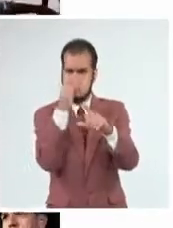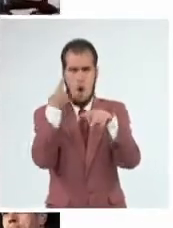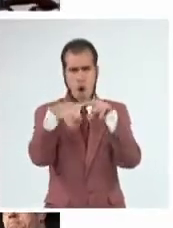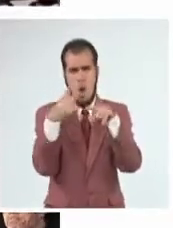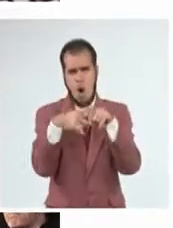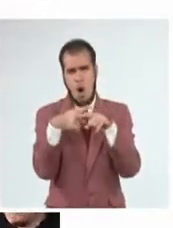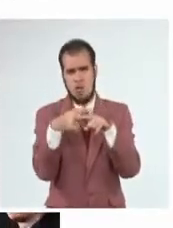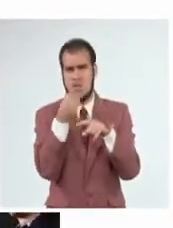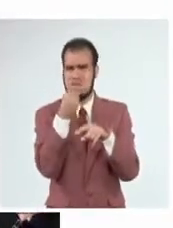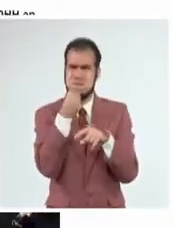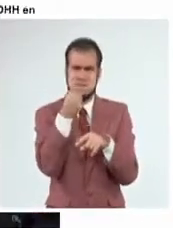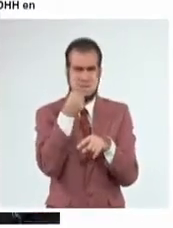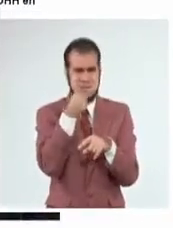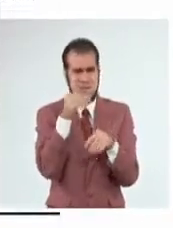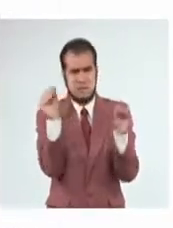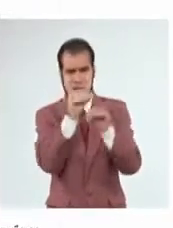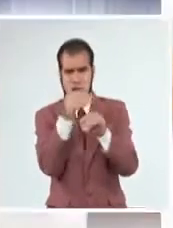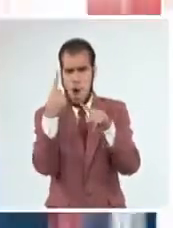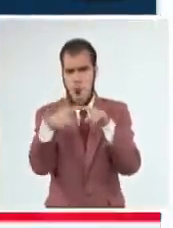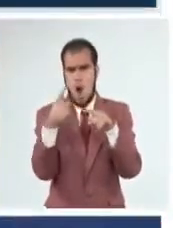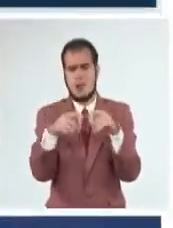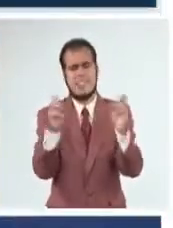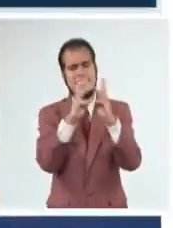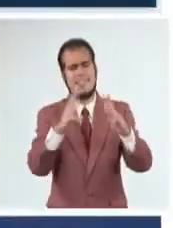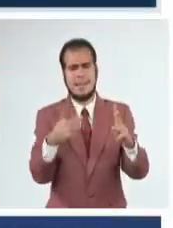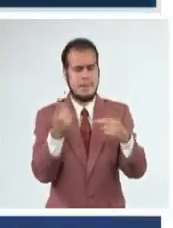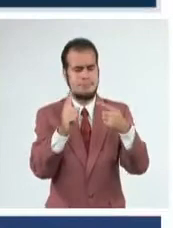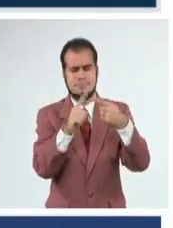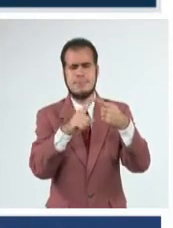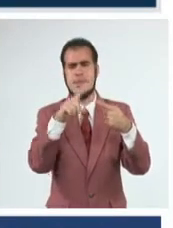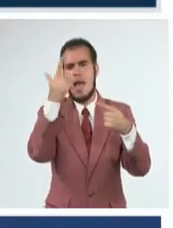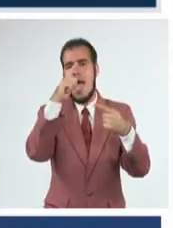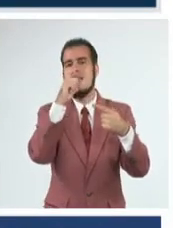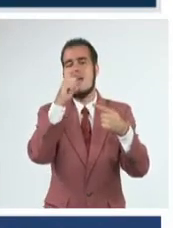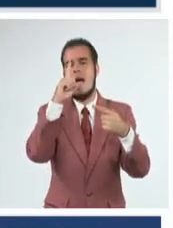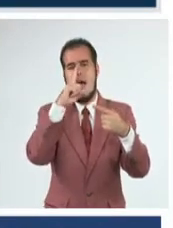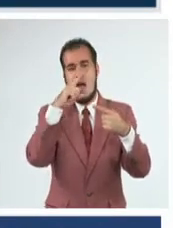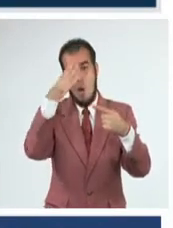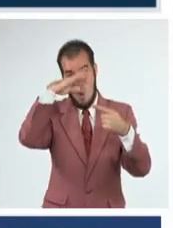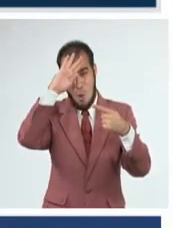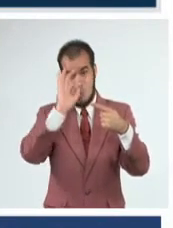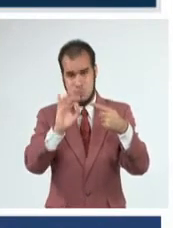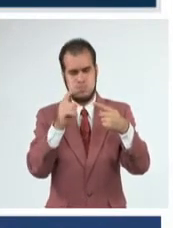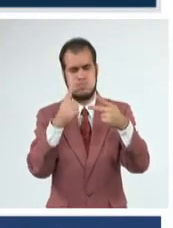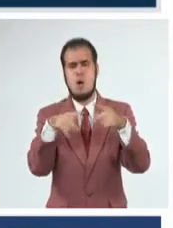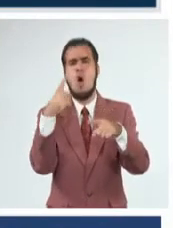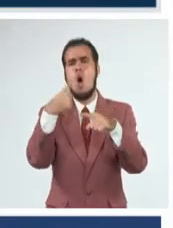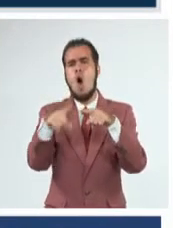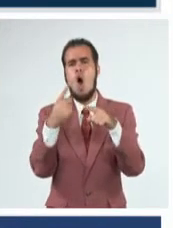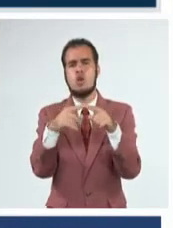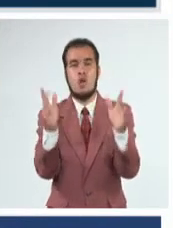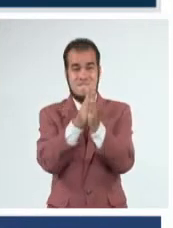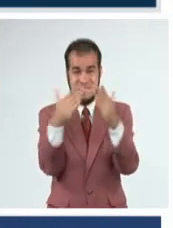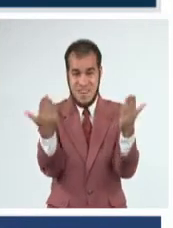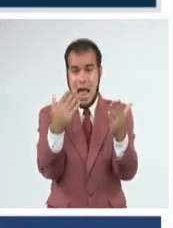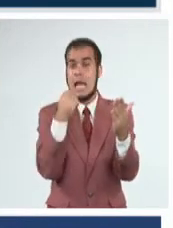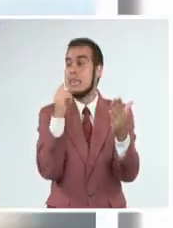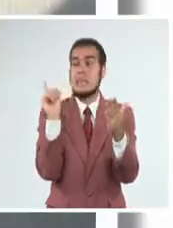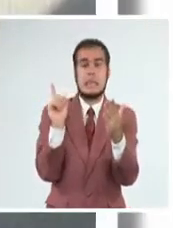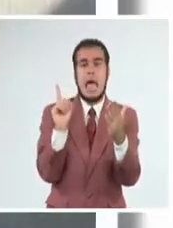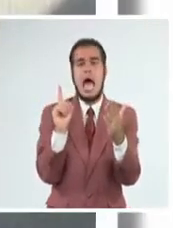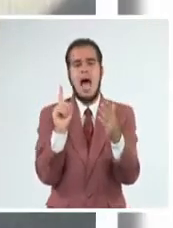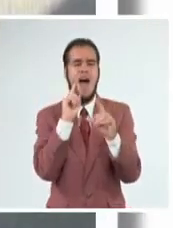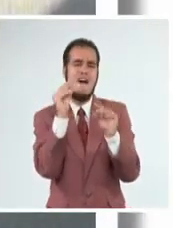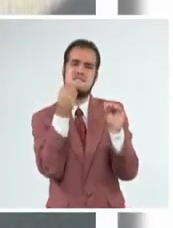en plataformas como ADN Cuba, la adulteración de contenidos de los medios de prensa cubanos, el ciberataque a varios